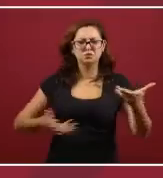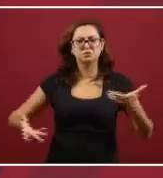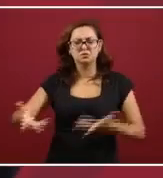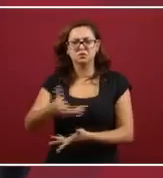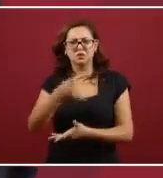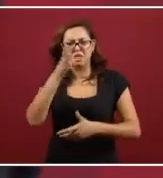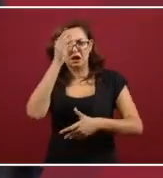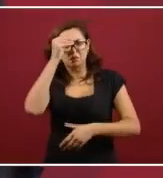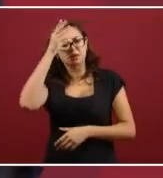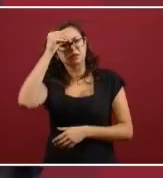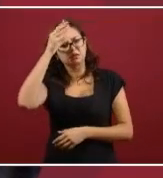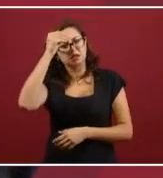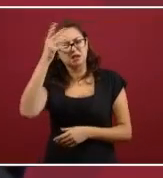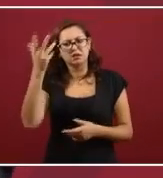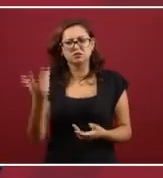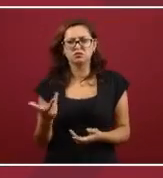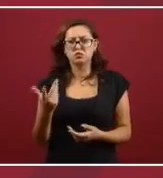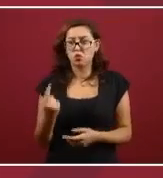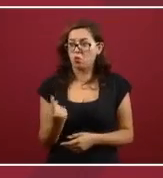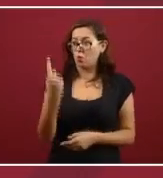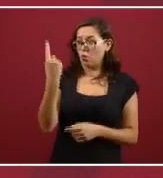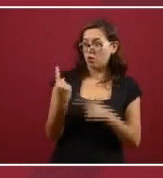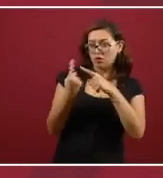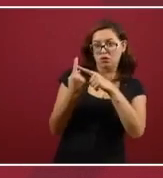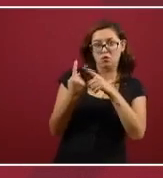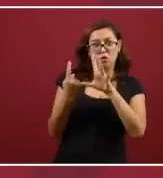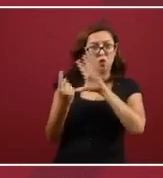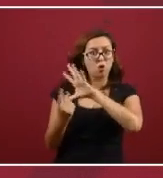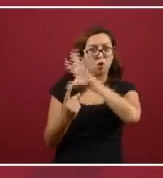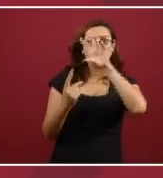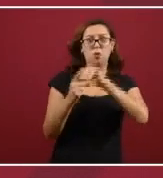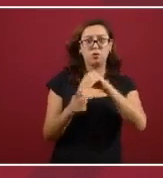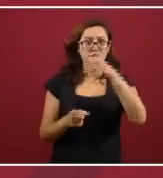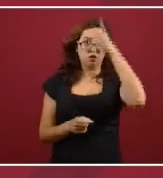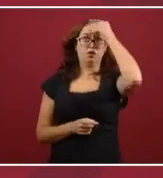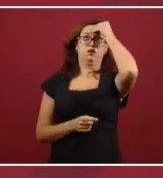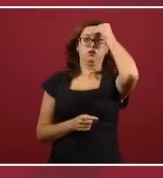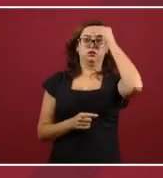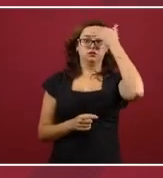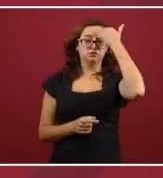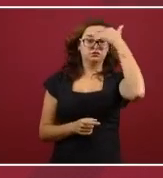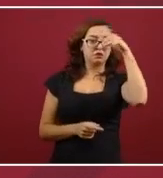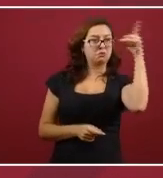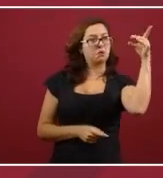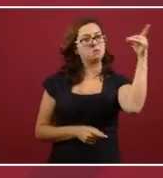todólogos o sabelotodos, sabelotodo,